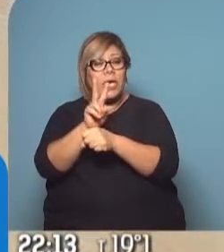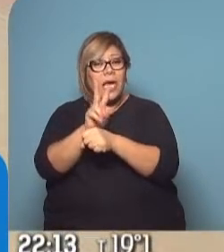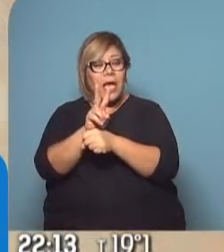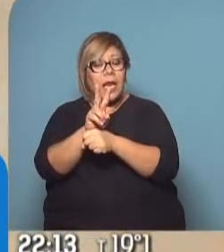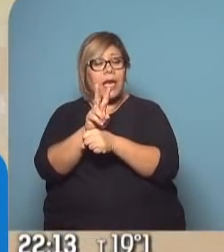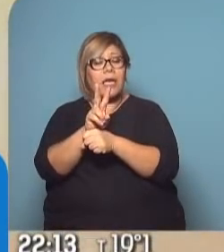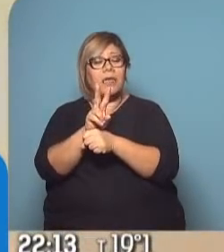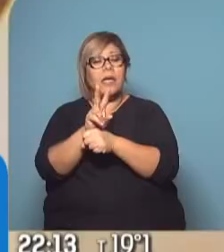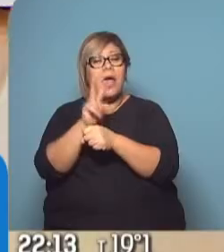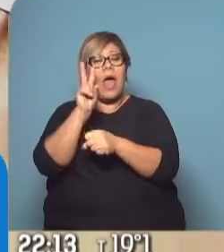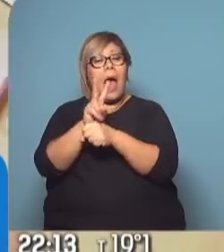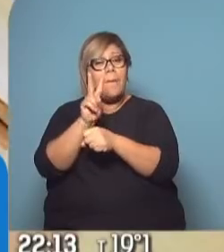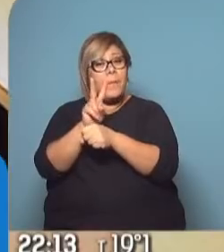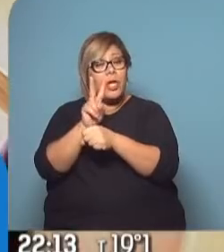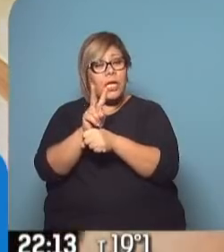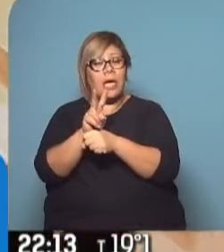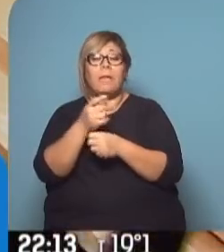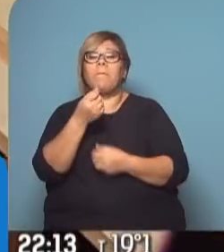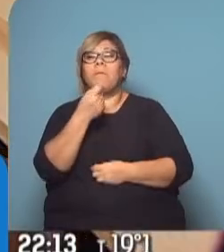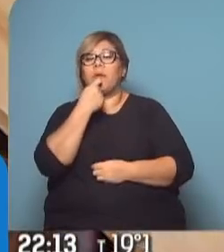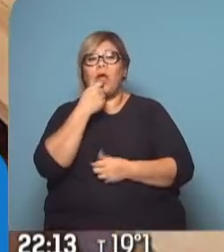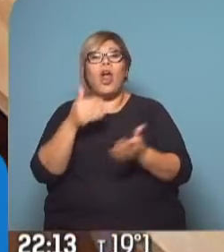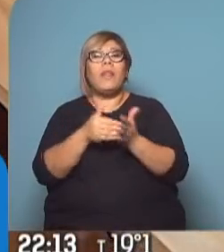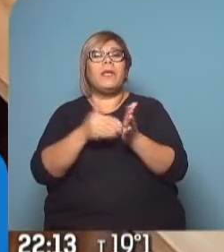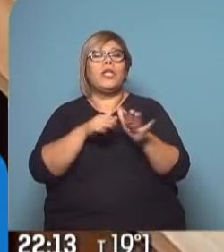qué significa eso? Que en ciertas situaciones, las que se